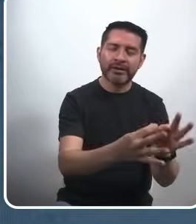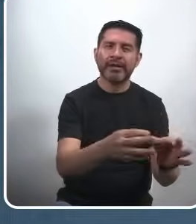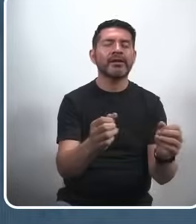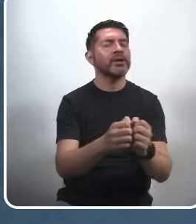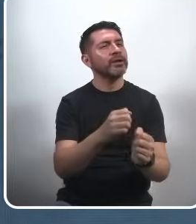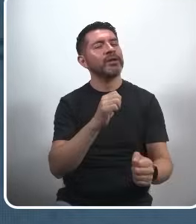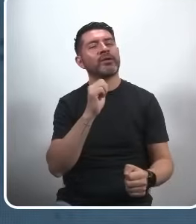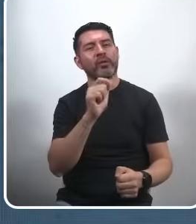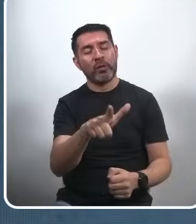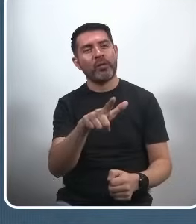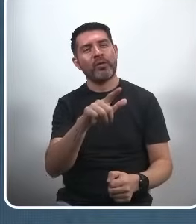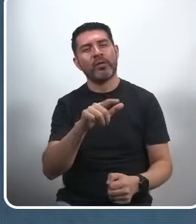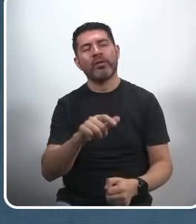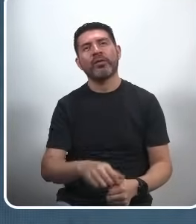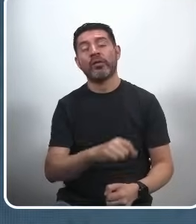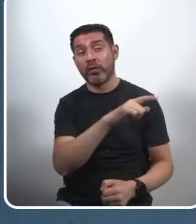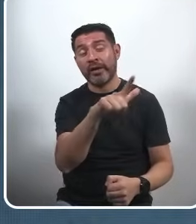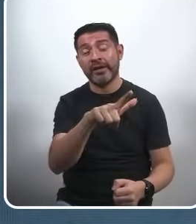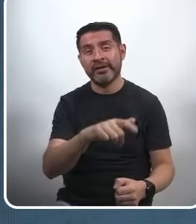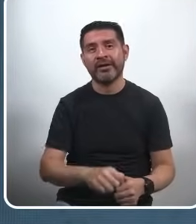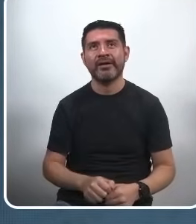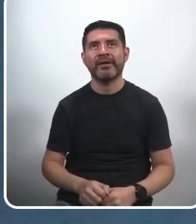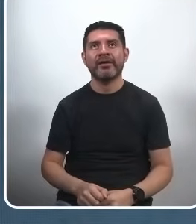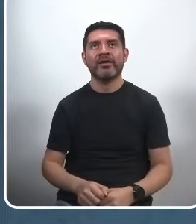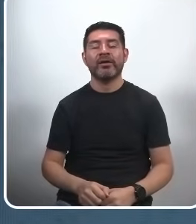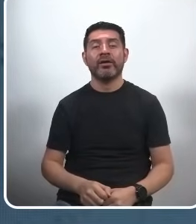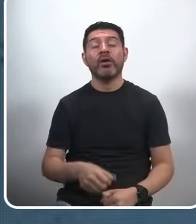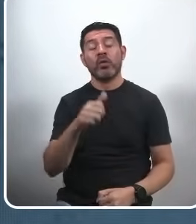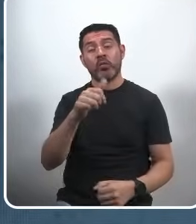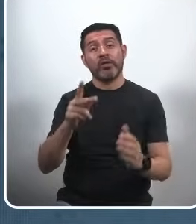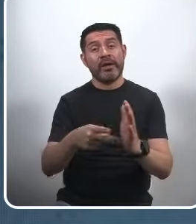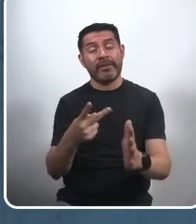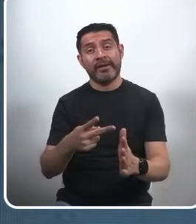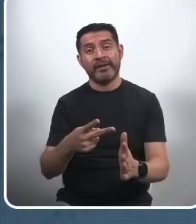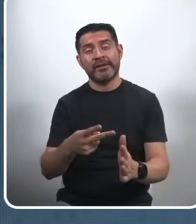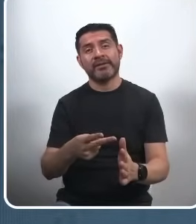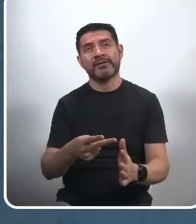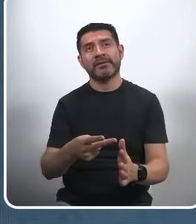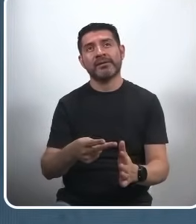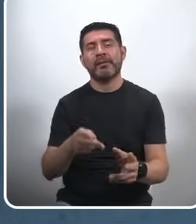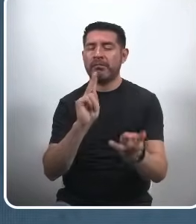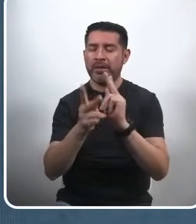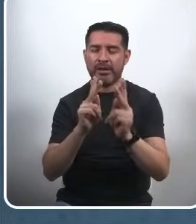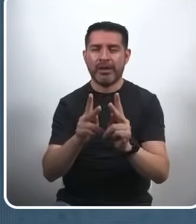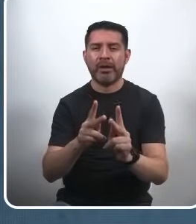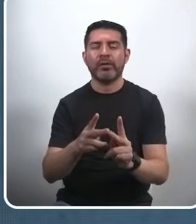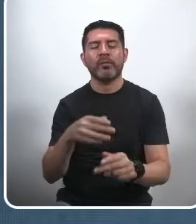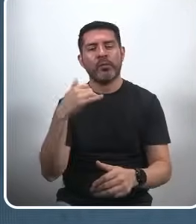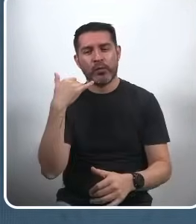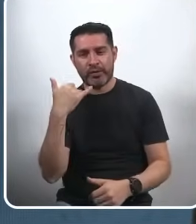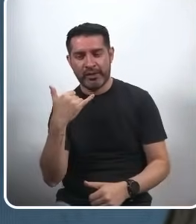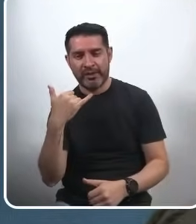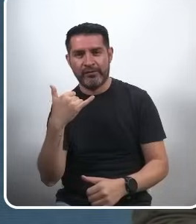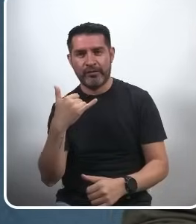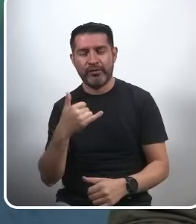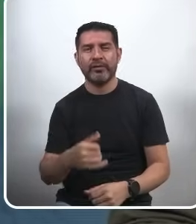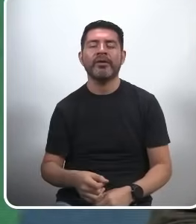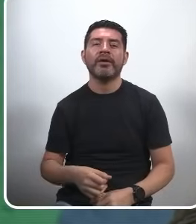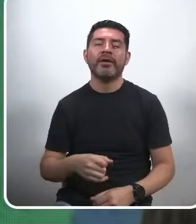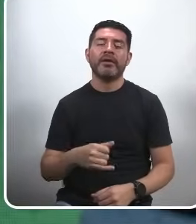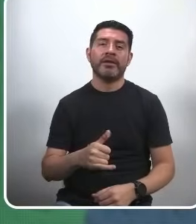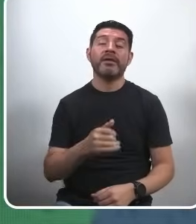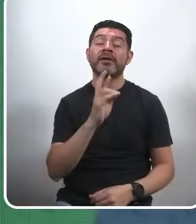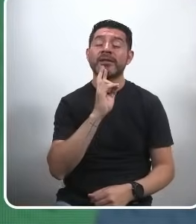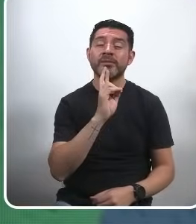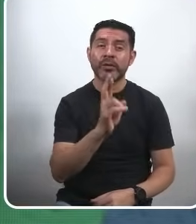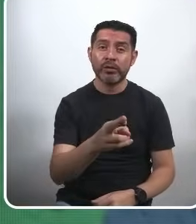qué onda. Pero un día Kelly le llamó por teléfono y a su casa y contestó su mamá. Antes